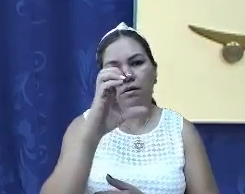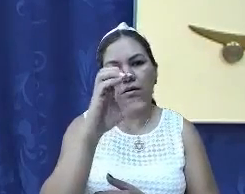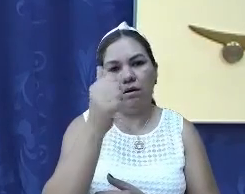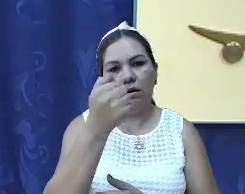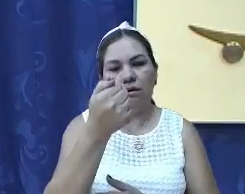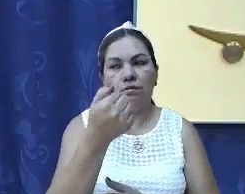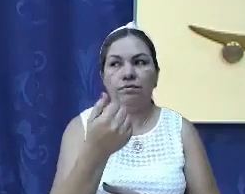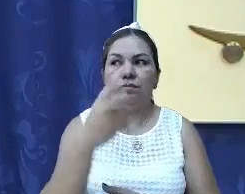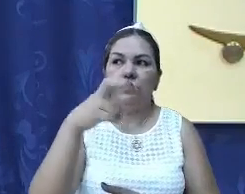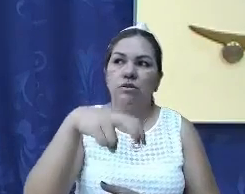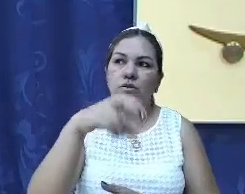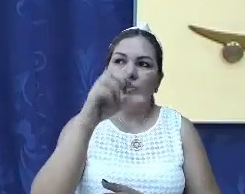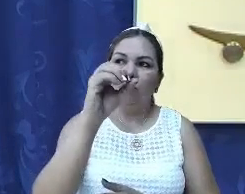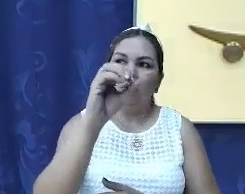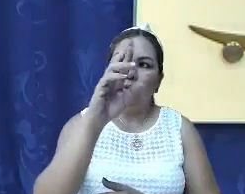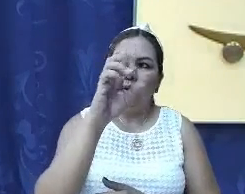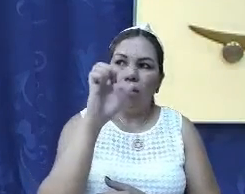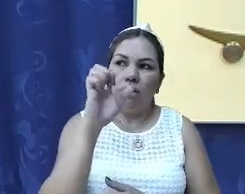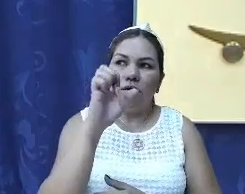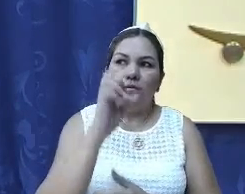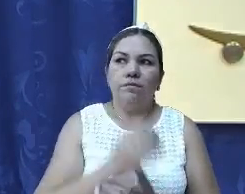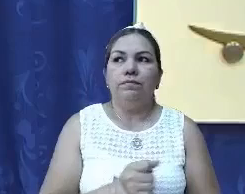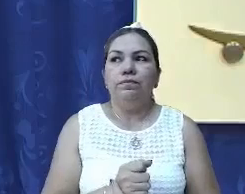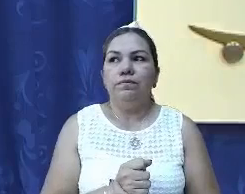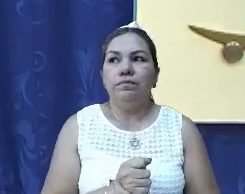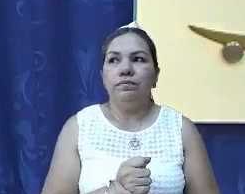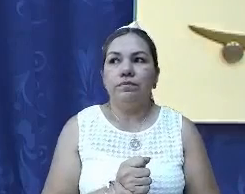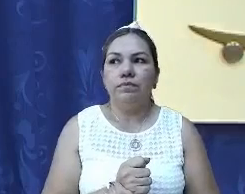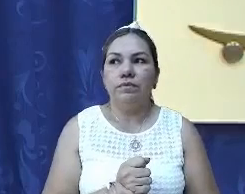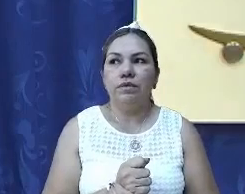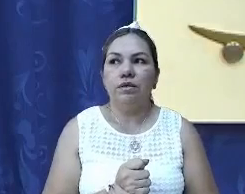¿Qué dice en el libro de Hechos 1:7? Dice: